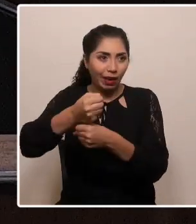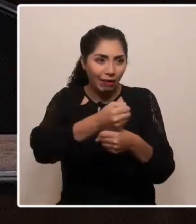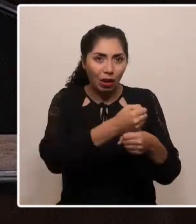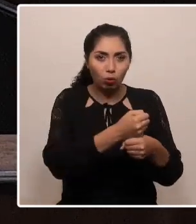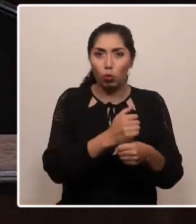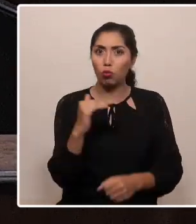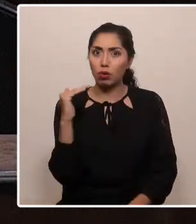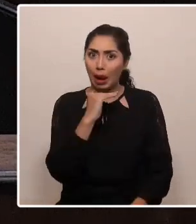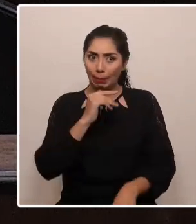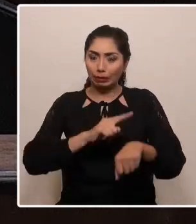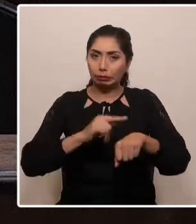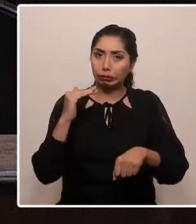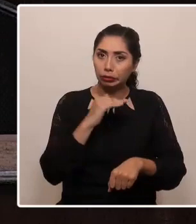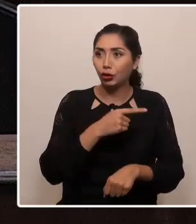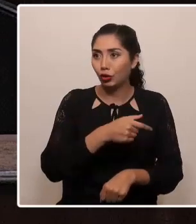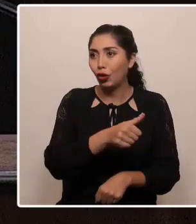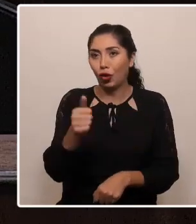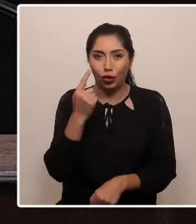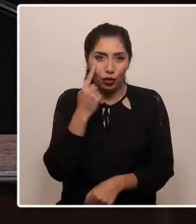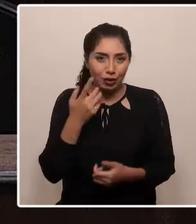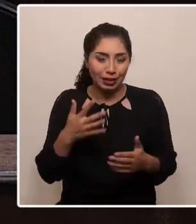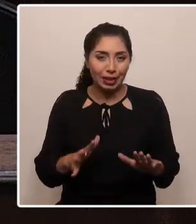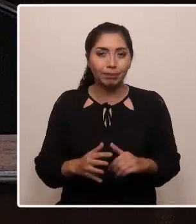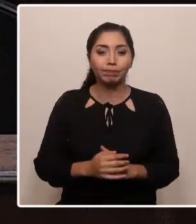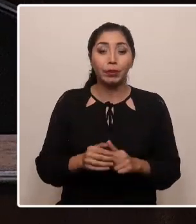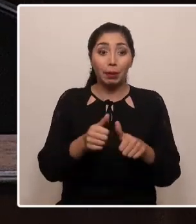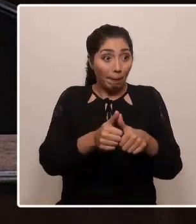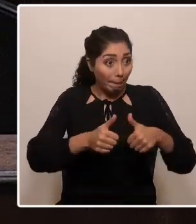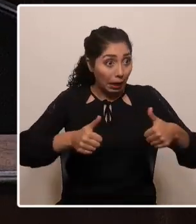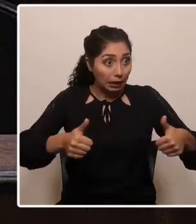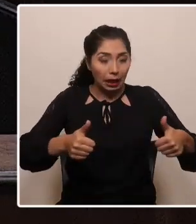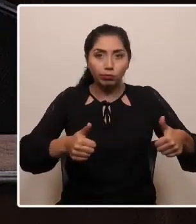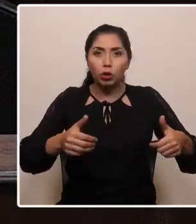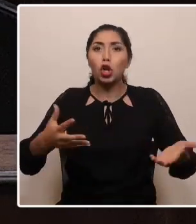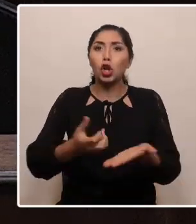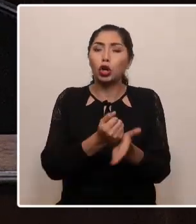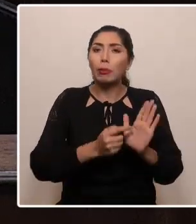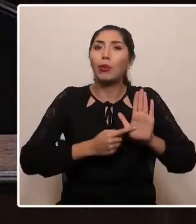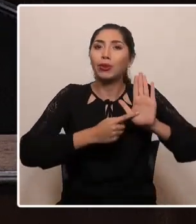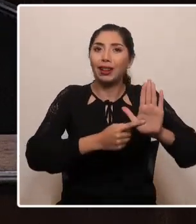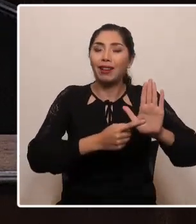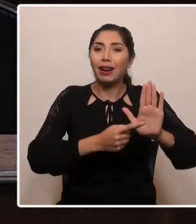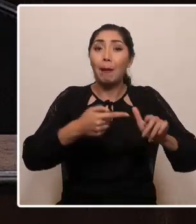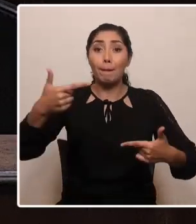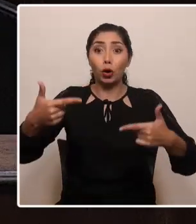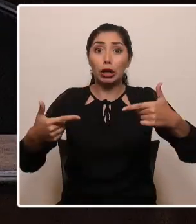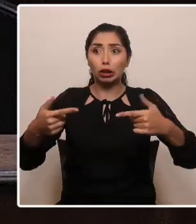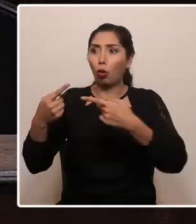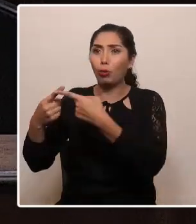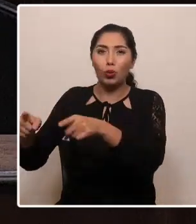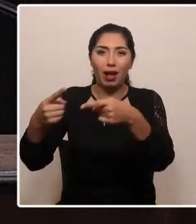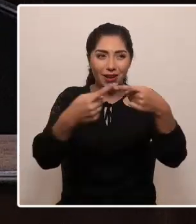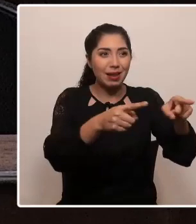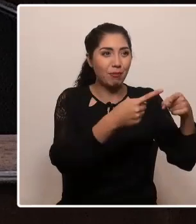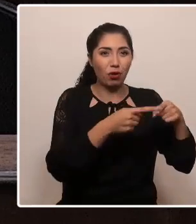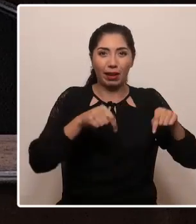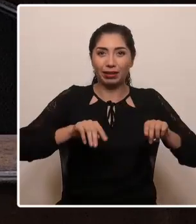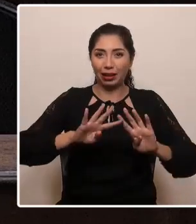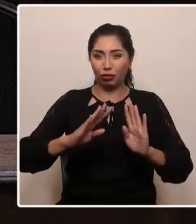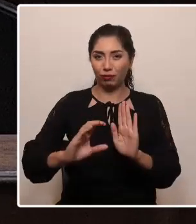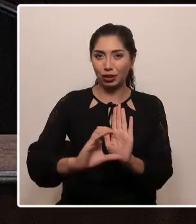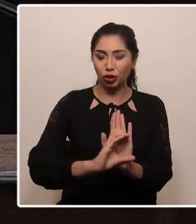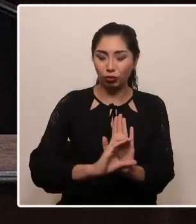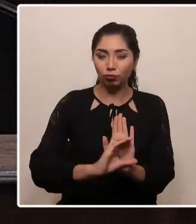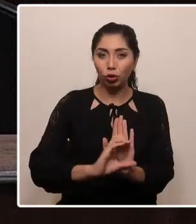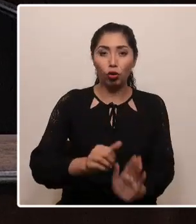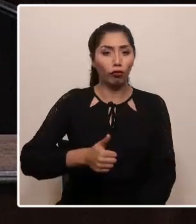conocemos. La mesa directiva, en su integración, ha logrado reflejar el pluralismo político y social de este órgano colegiado. Con la voluntad